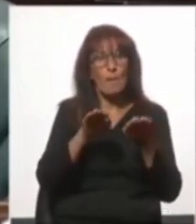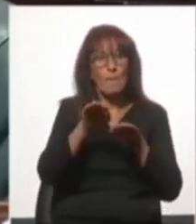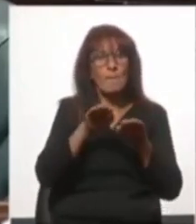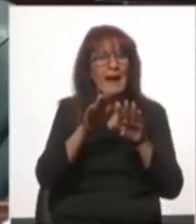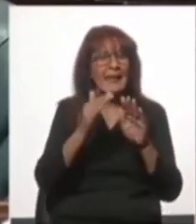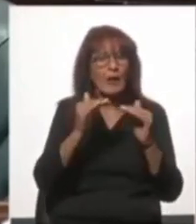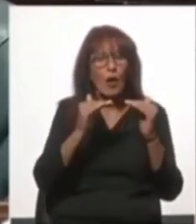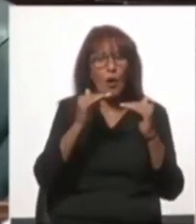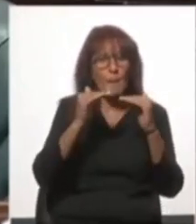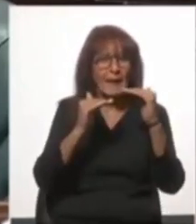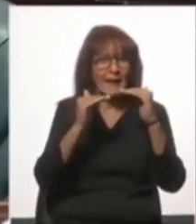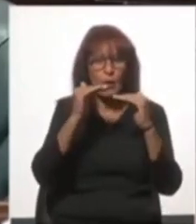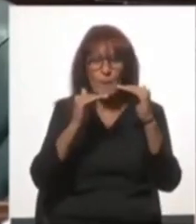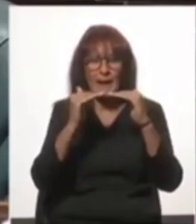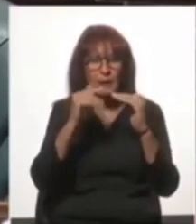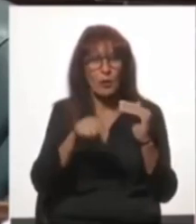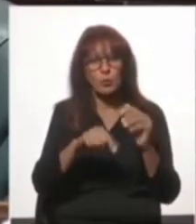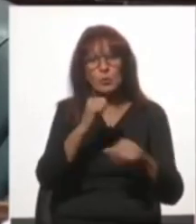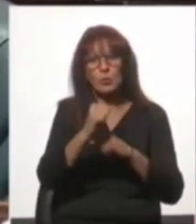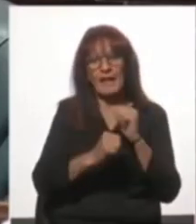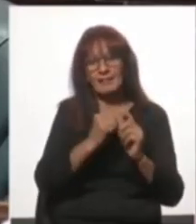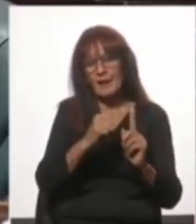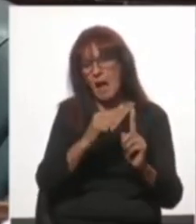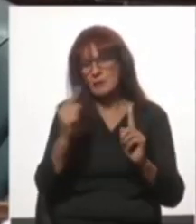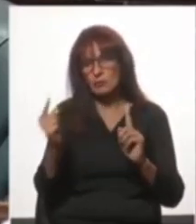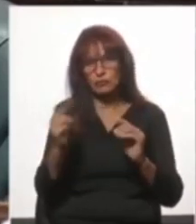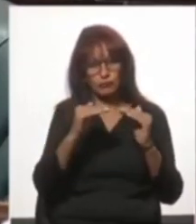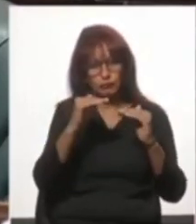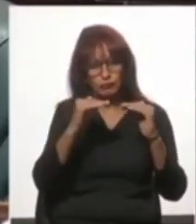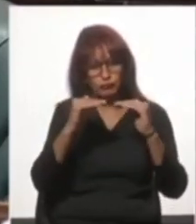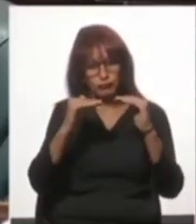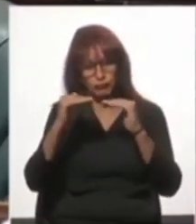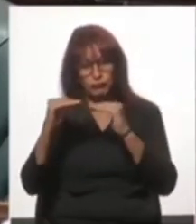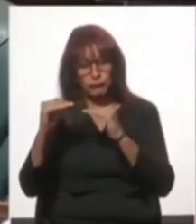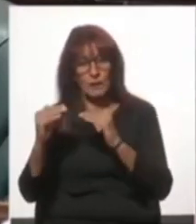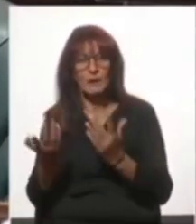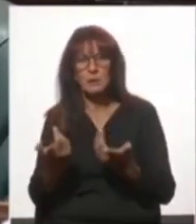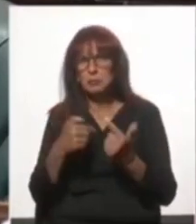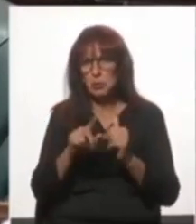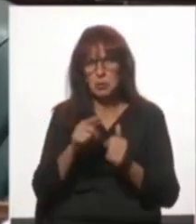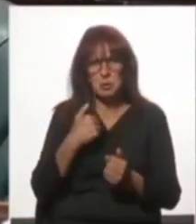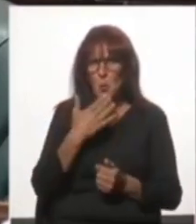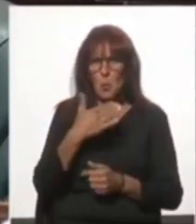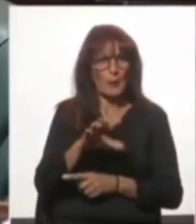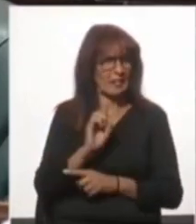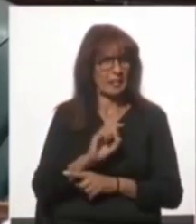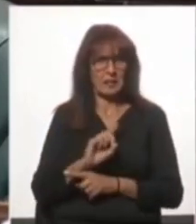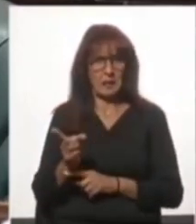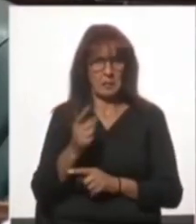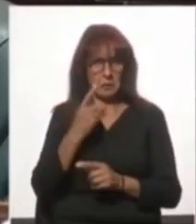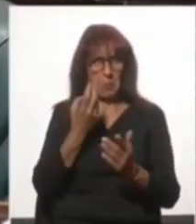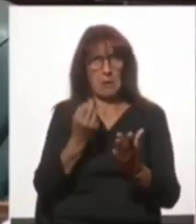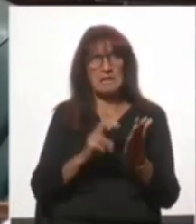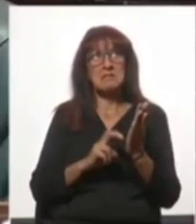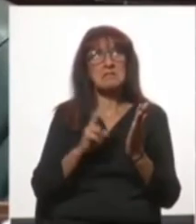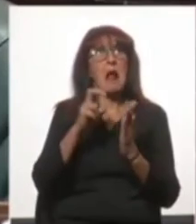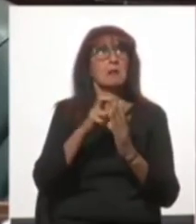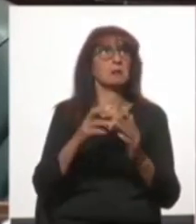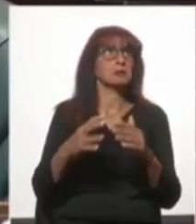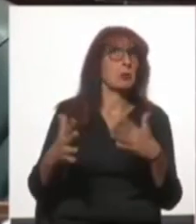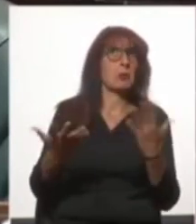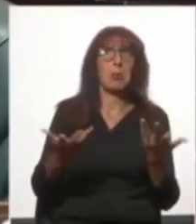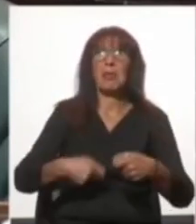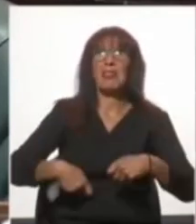parejitas durante todos estos años. Entonces no hay razón para entender por qué va a haber un salto tan grande en las